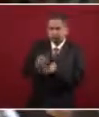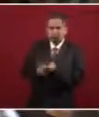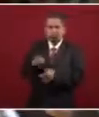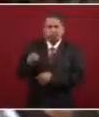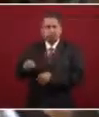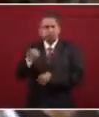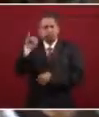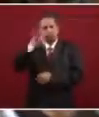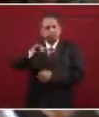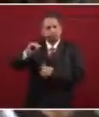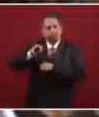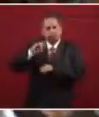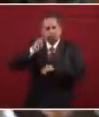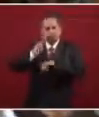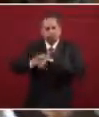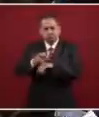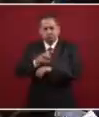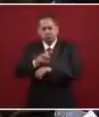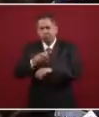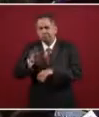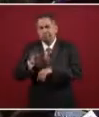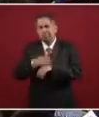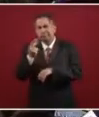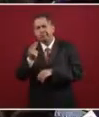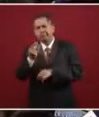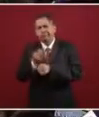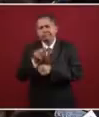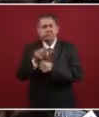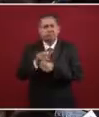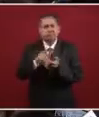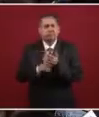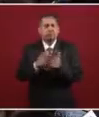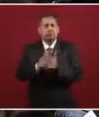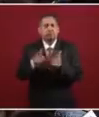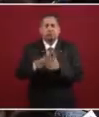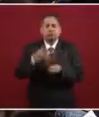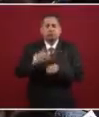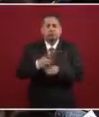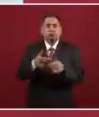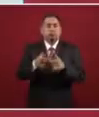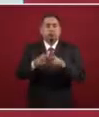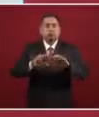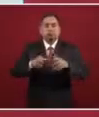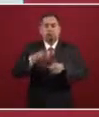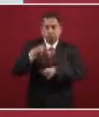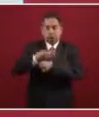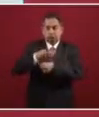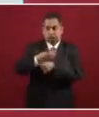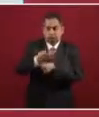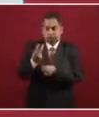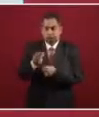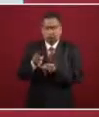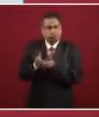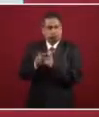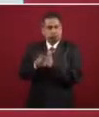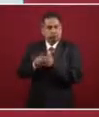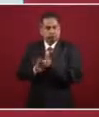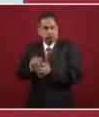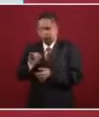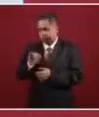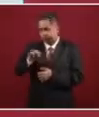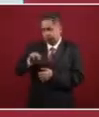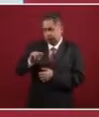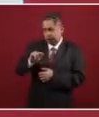del jefe del Ejército, sobre todo porque estamos hablando de la sección segunda, que es la sección de inteligencia